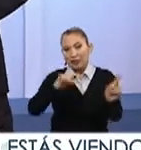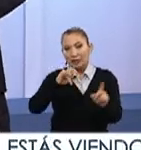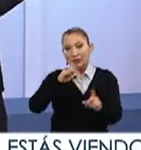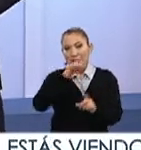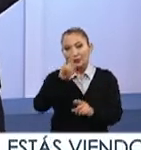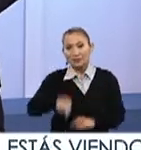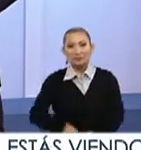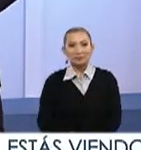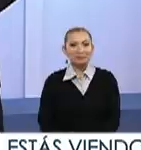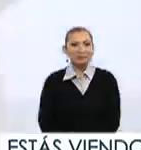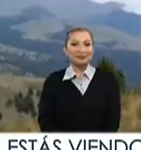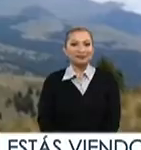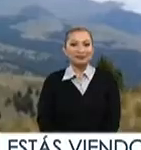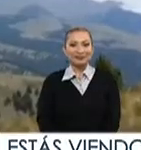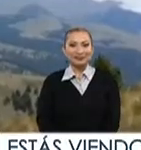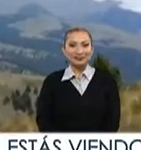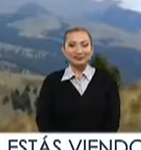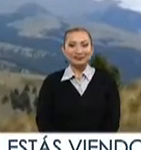Interfaz.